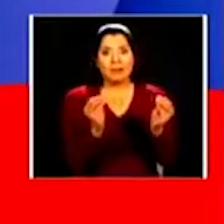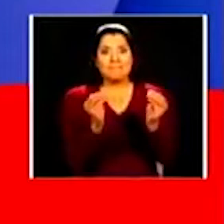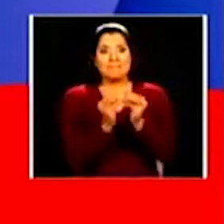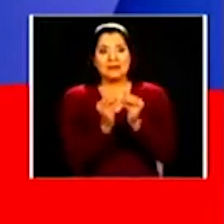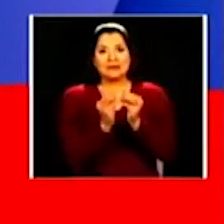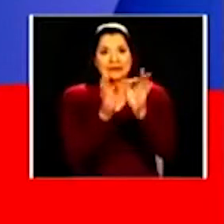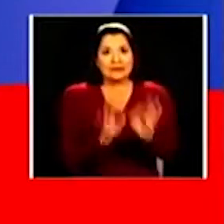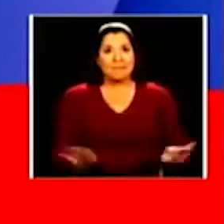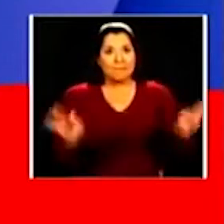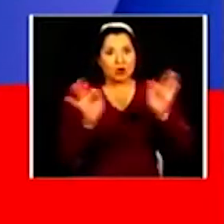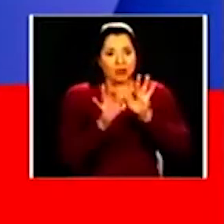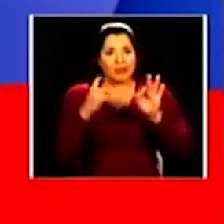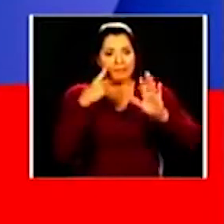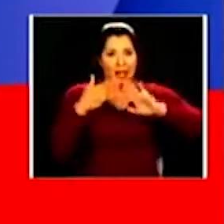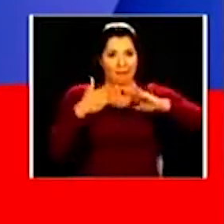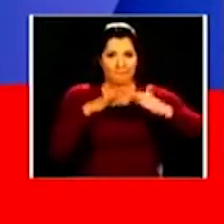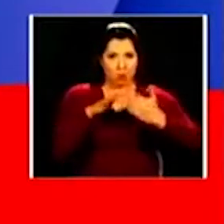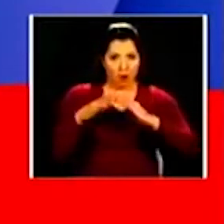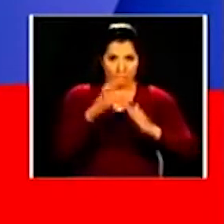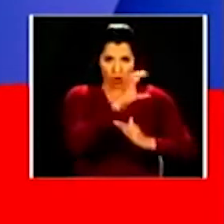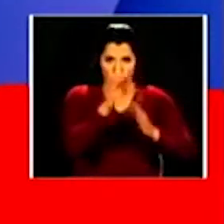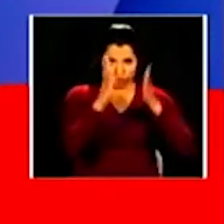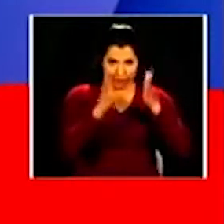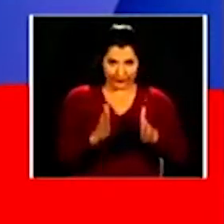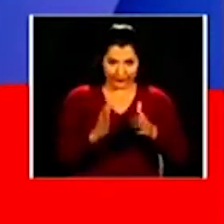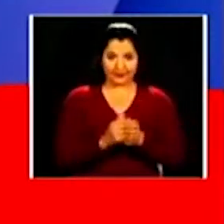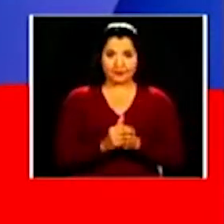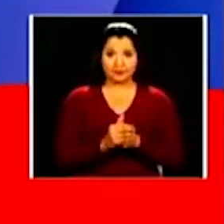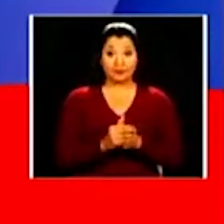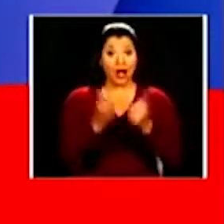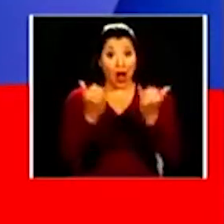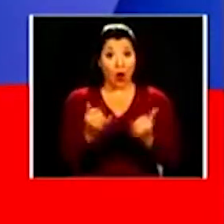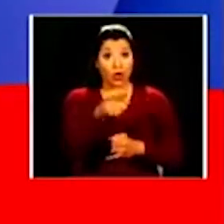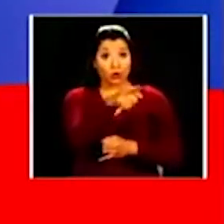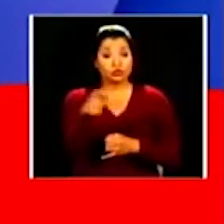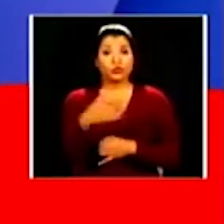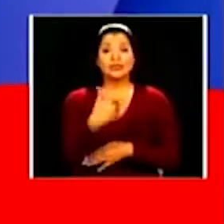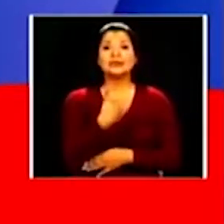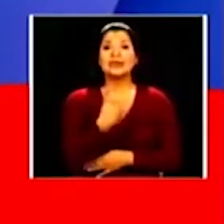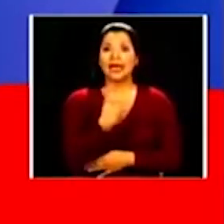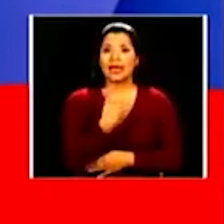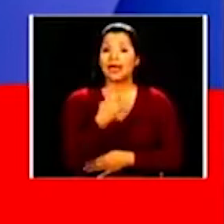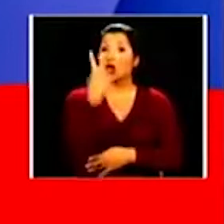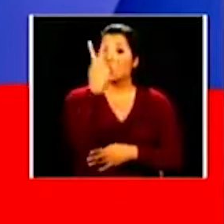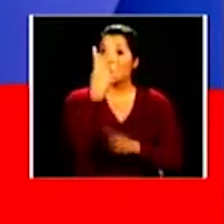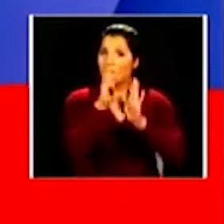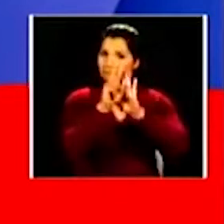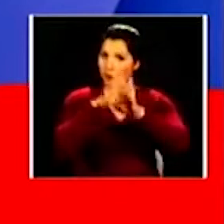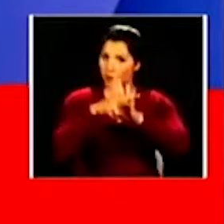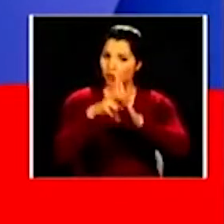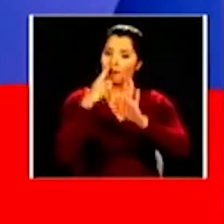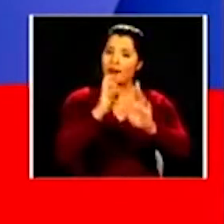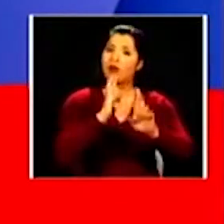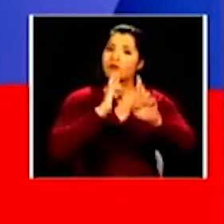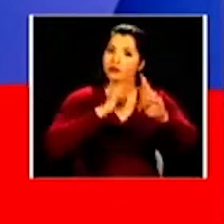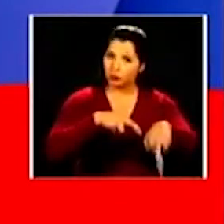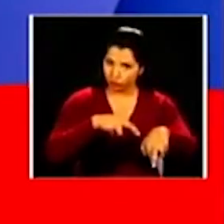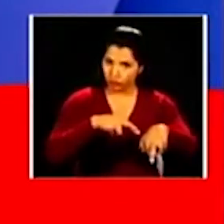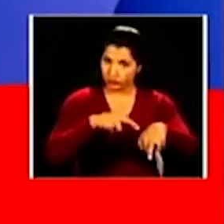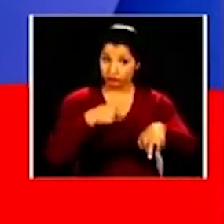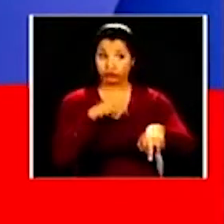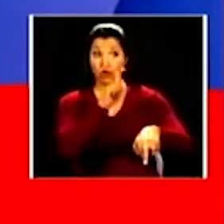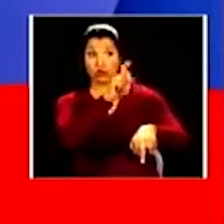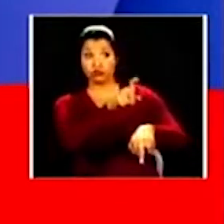costarricense. En esta oportunidad, ustedes van a disponer de un máximo de 2 minutos para dar respuesta a las